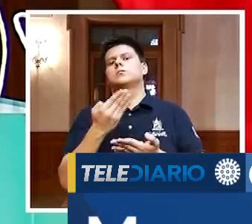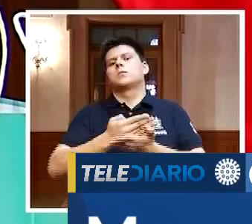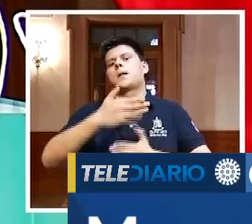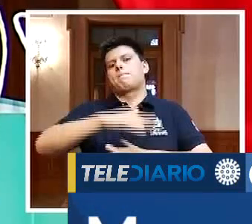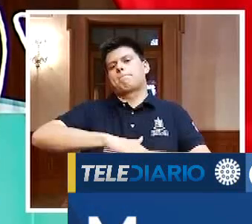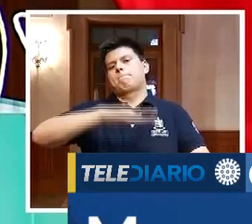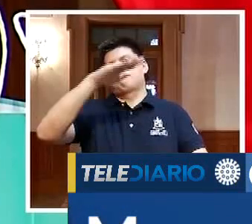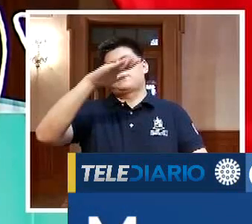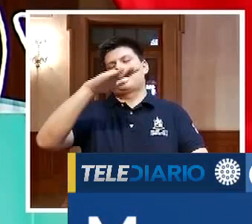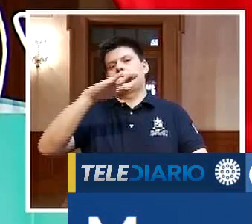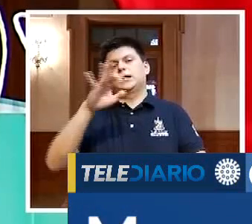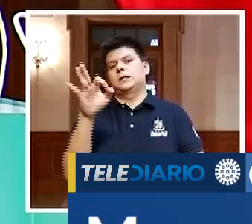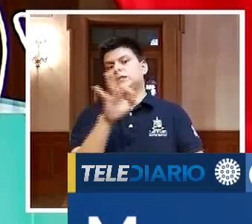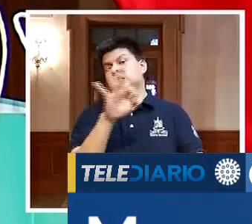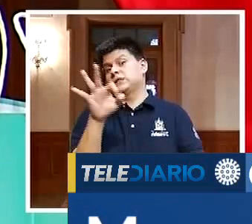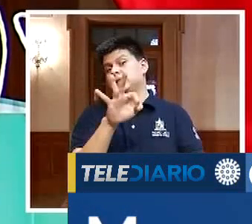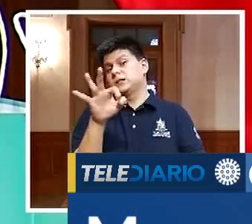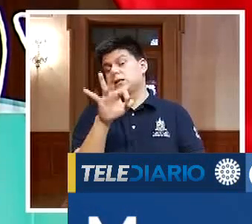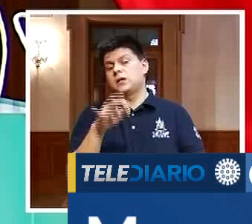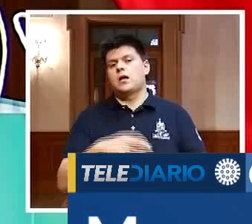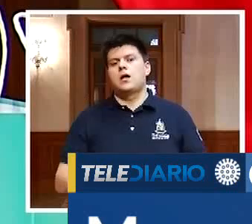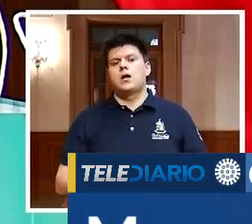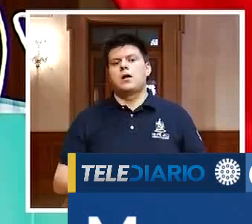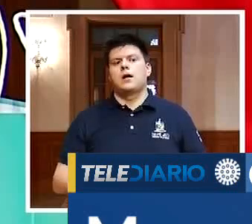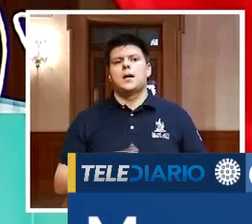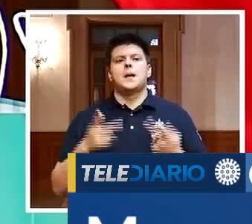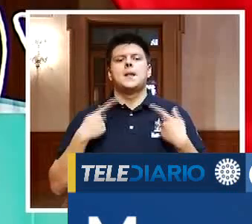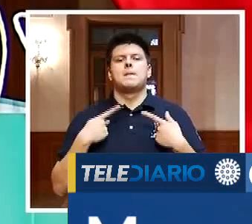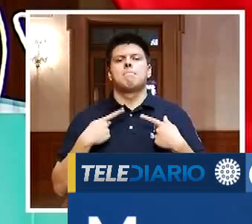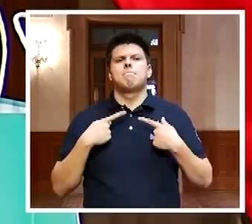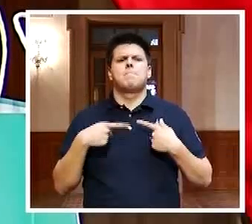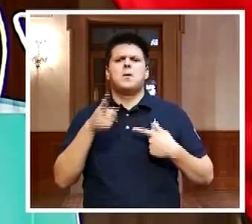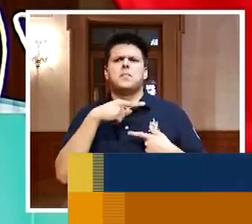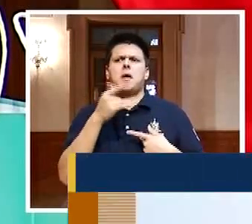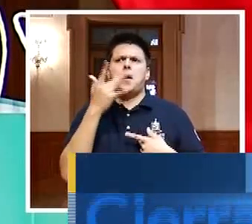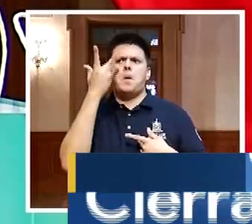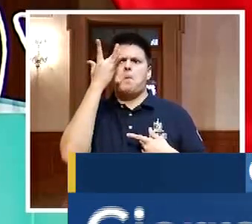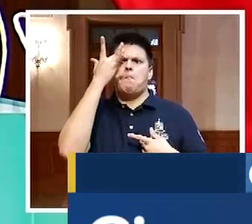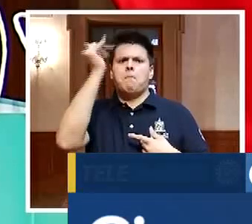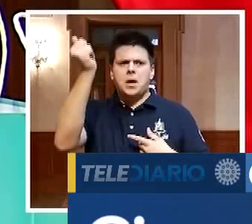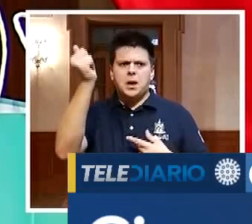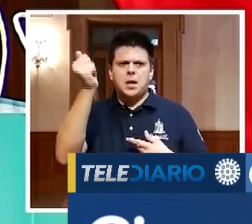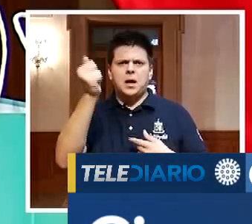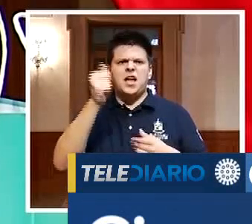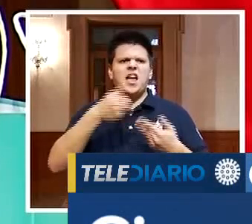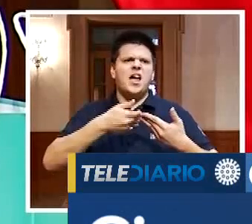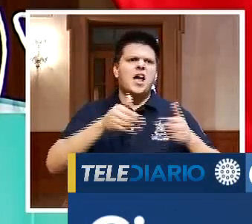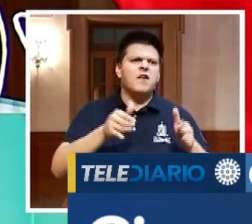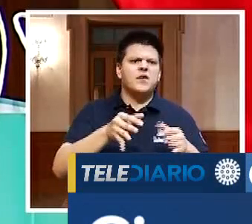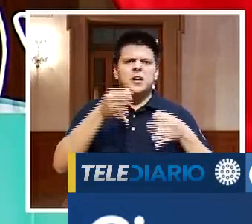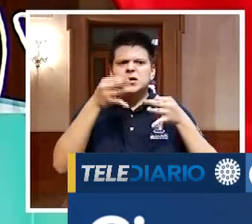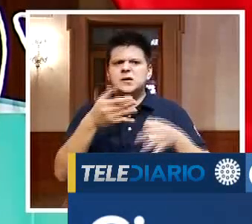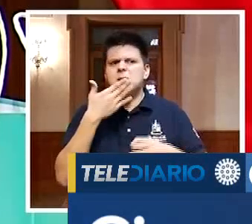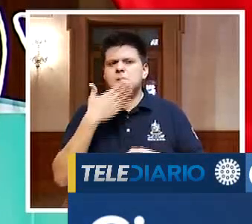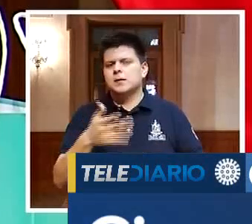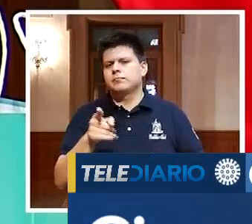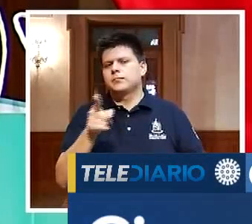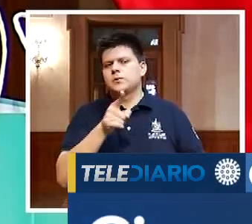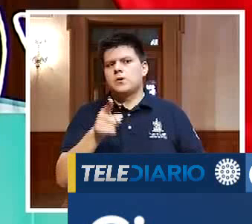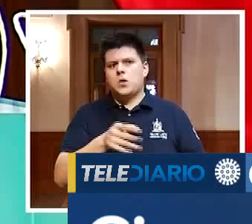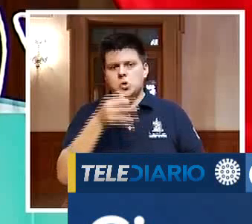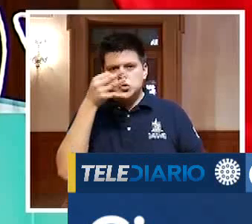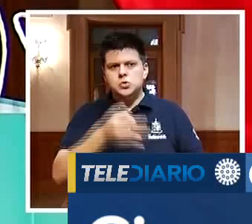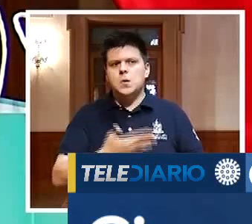más si a alguien se le ocurre abrirlos. No es correcto que en